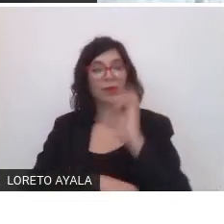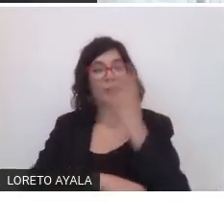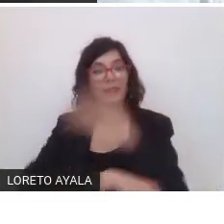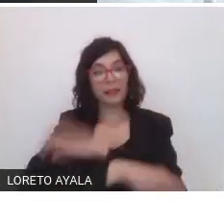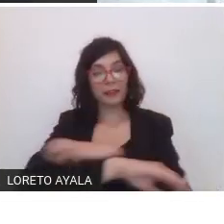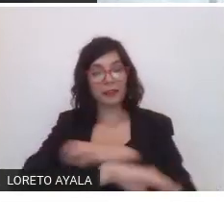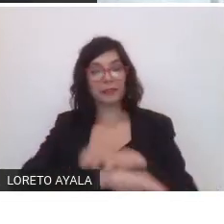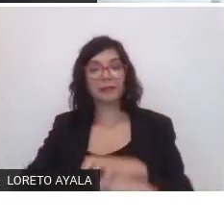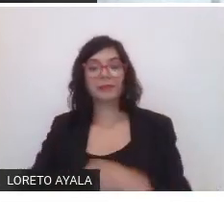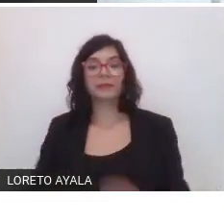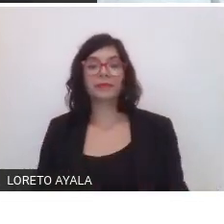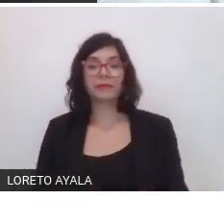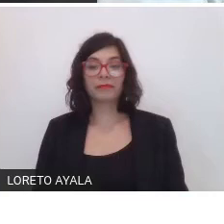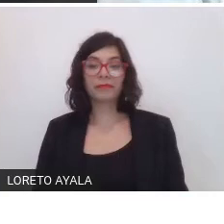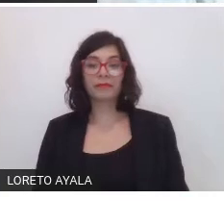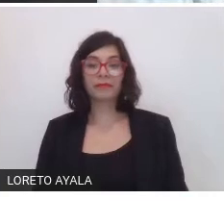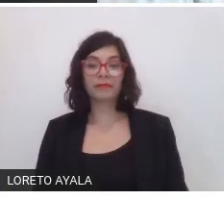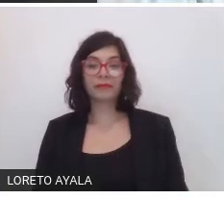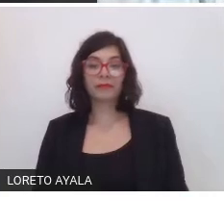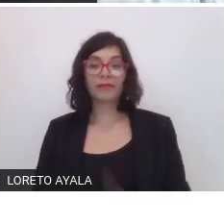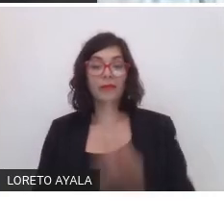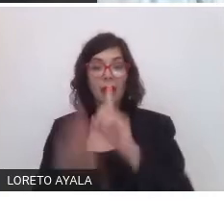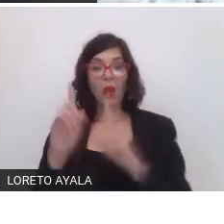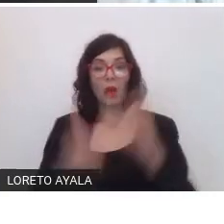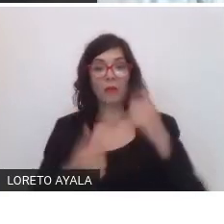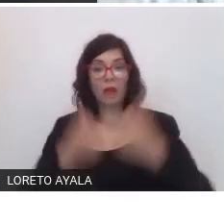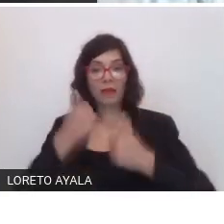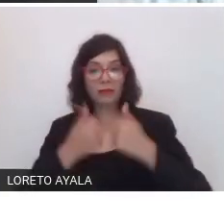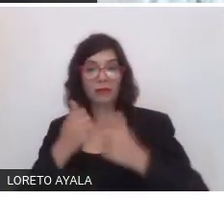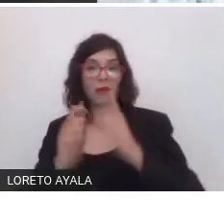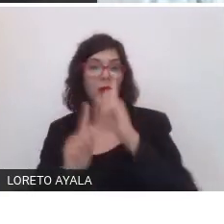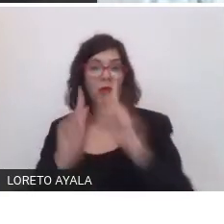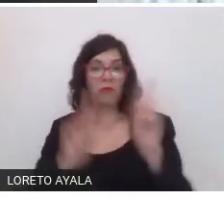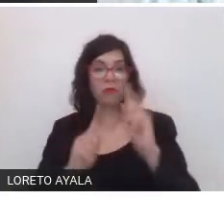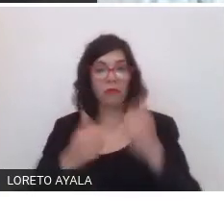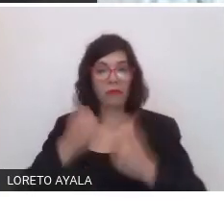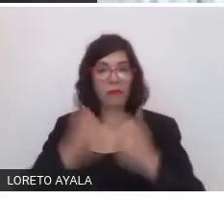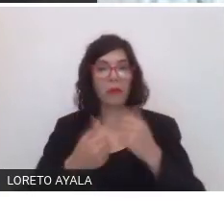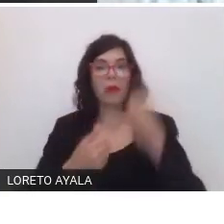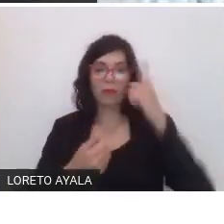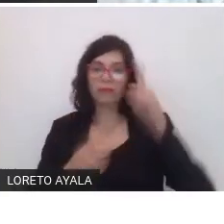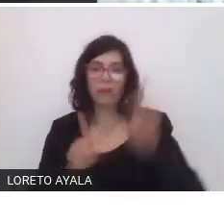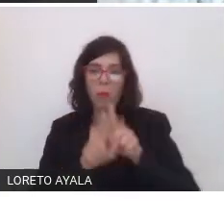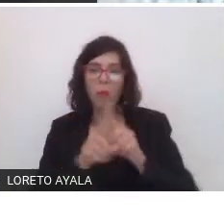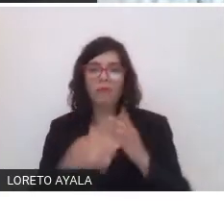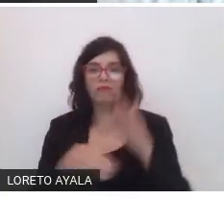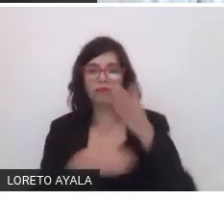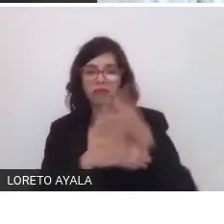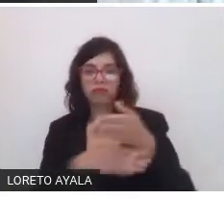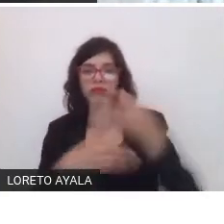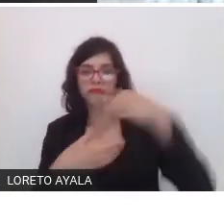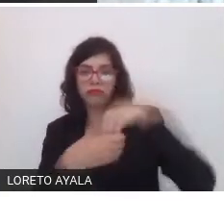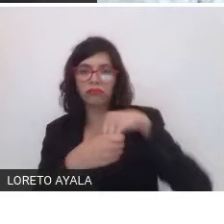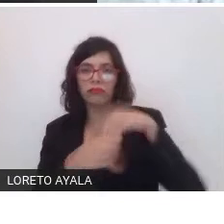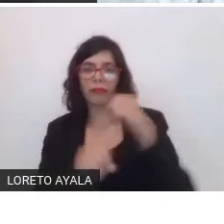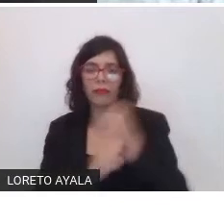los profesionales y a los no profesionales también, a las personas que trabajan en la actividad física, en distintos puestos a